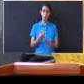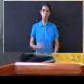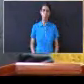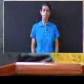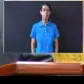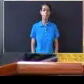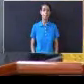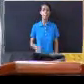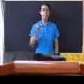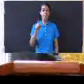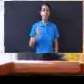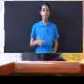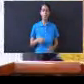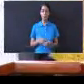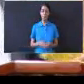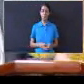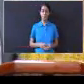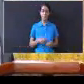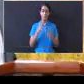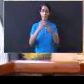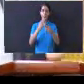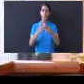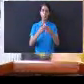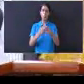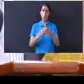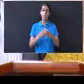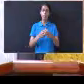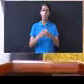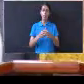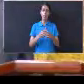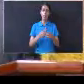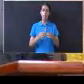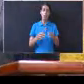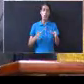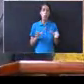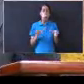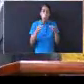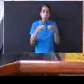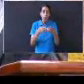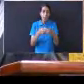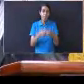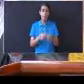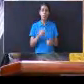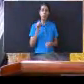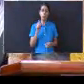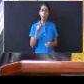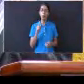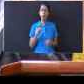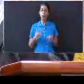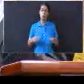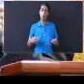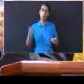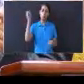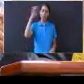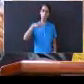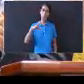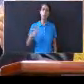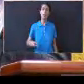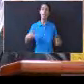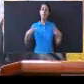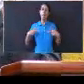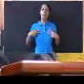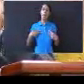Eso se llama, es acumular una bendición. Entonces hay tiempos de sequía en nuestra vida